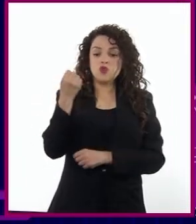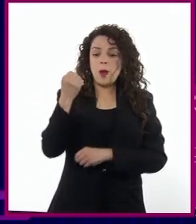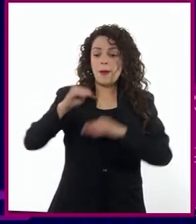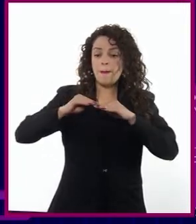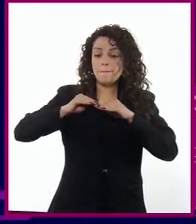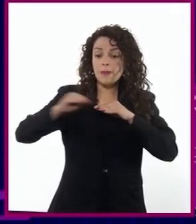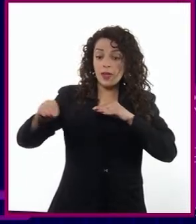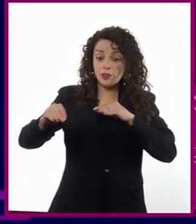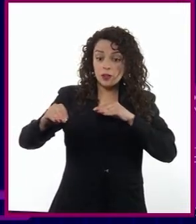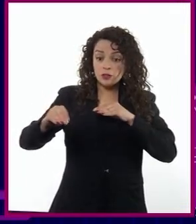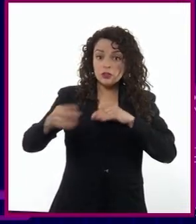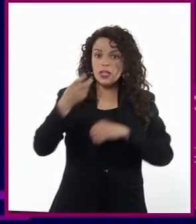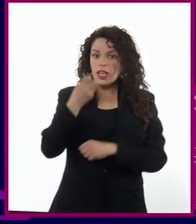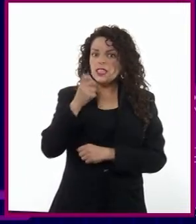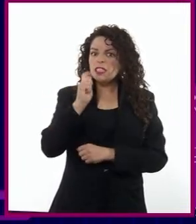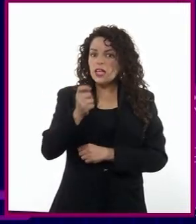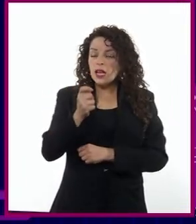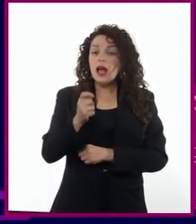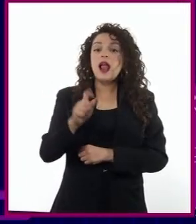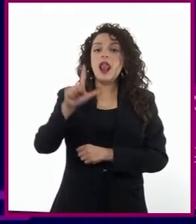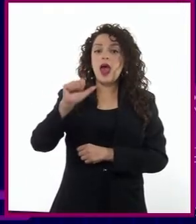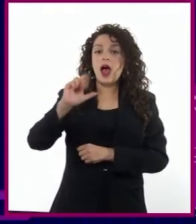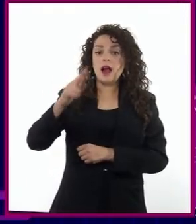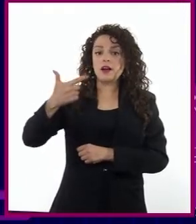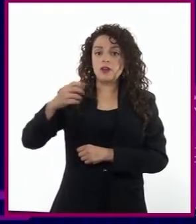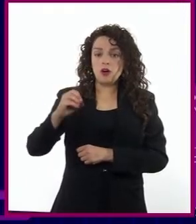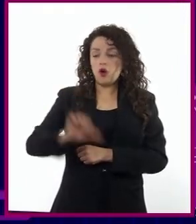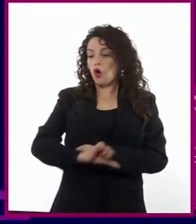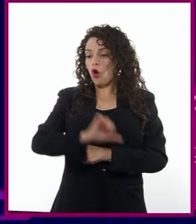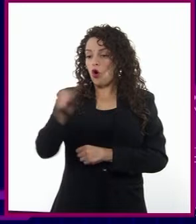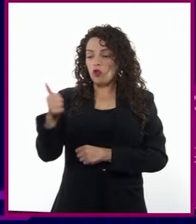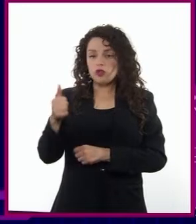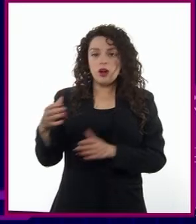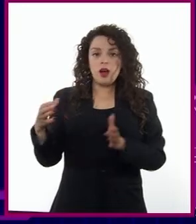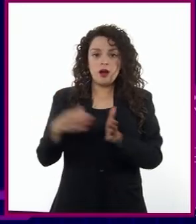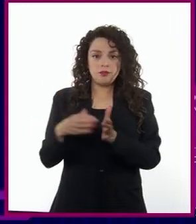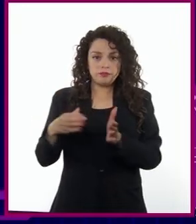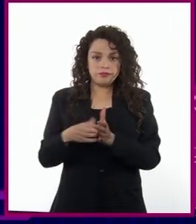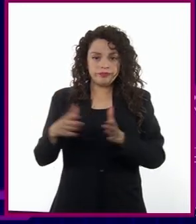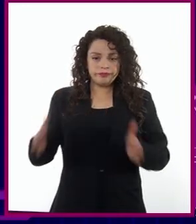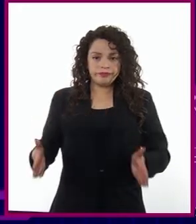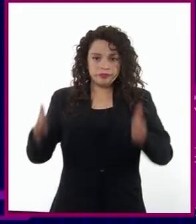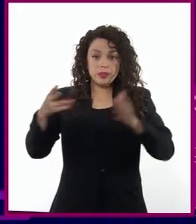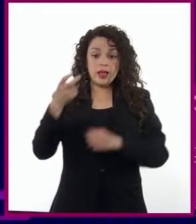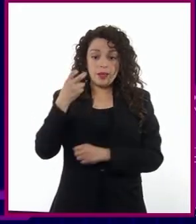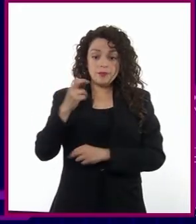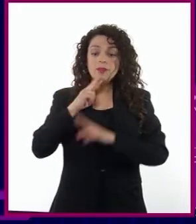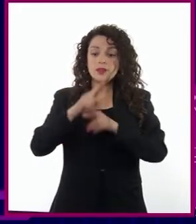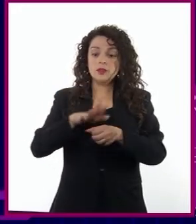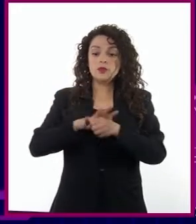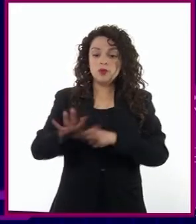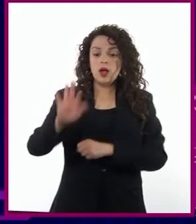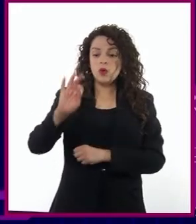metros, que es la medida de largo del siguiente contenedor, dándonos como resultado